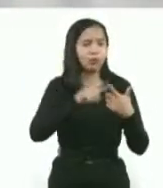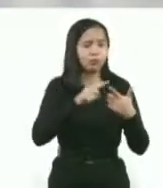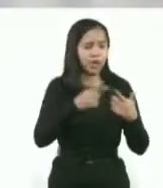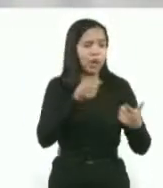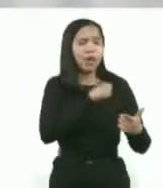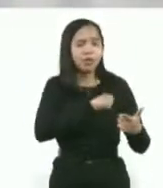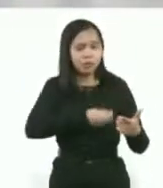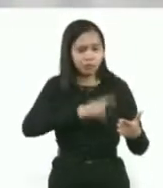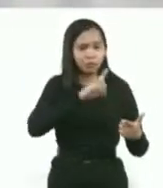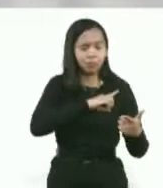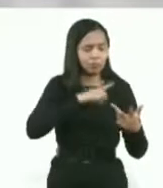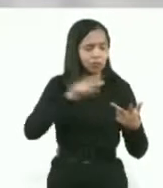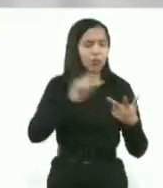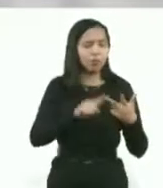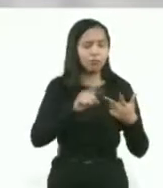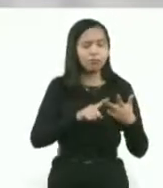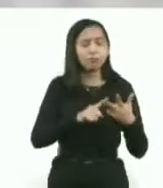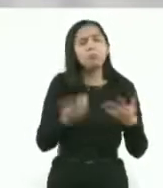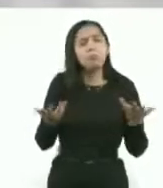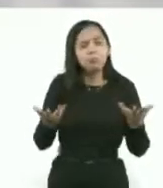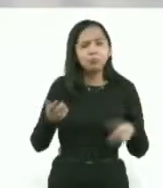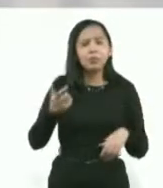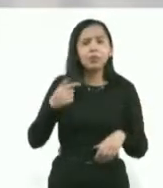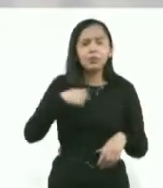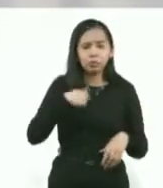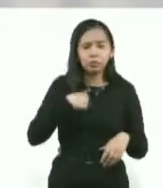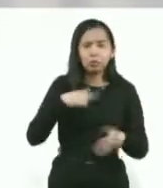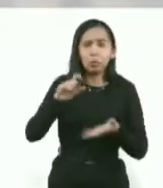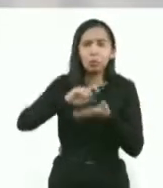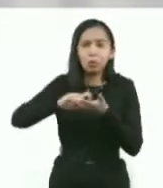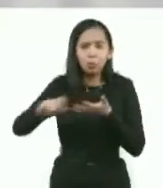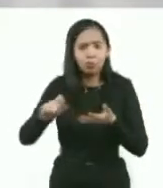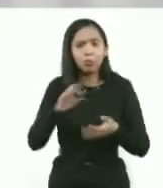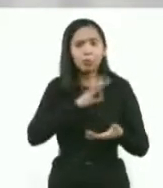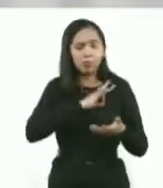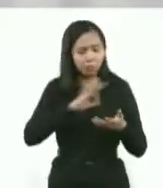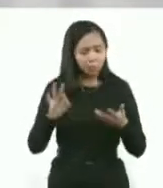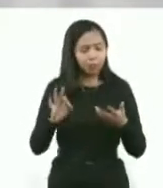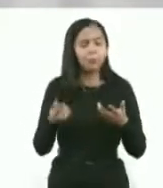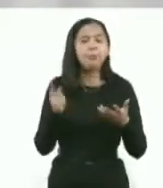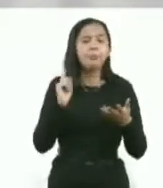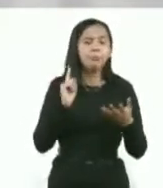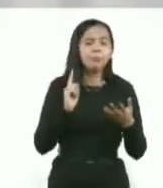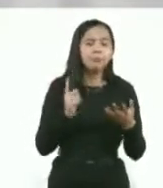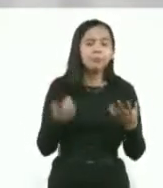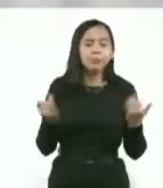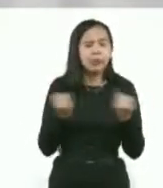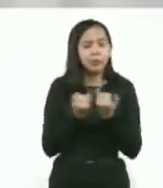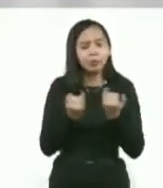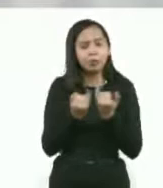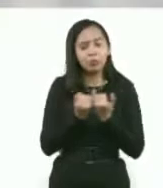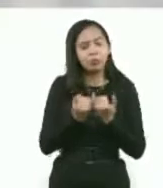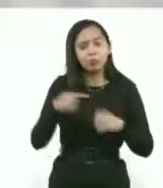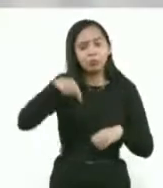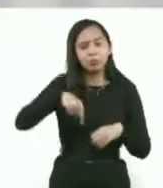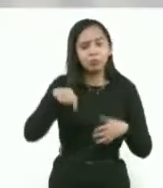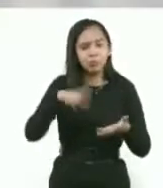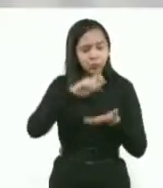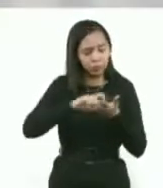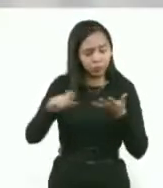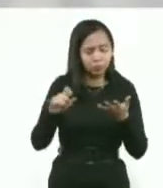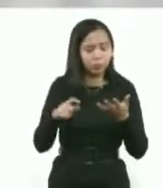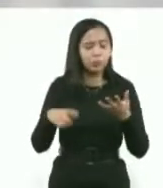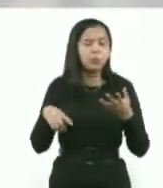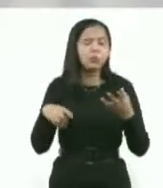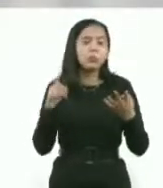saludable, sustentable, que yo pueda consumir mañana lo que se consume también el día de hoy,